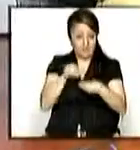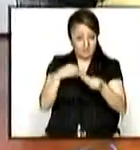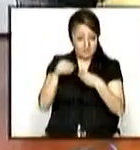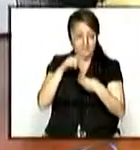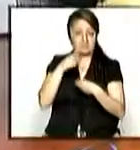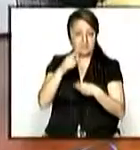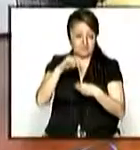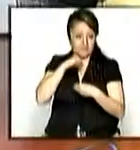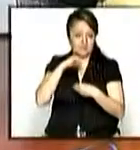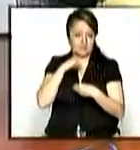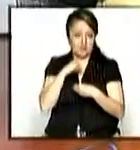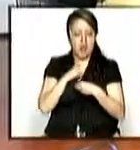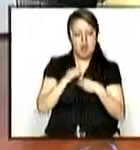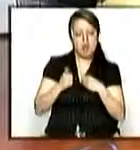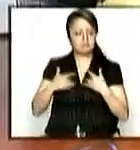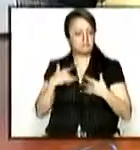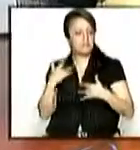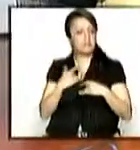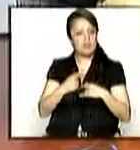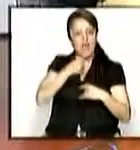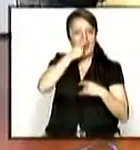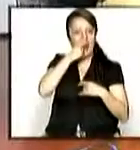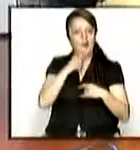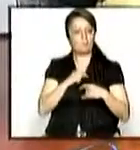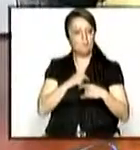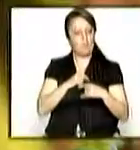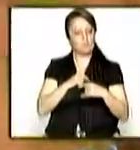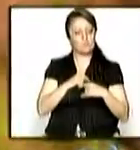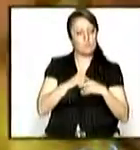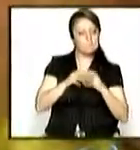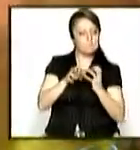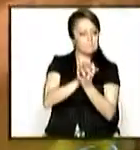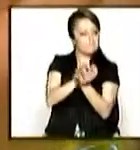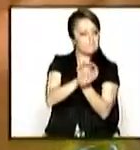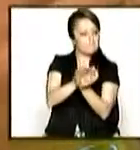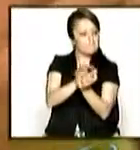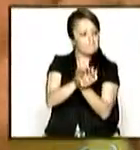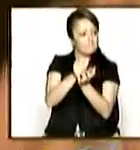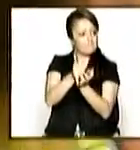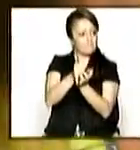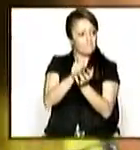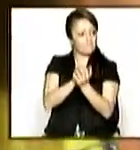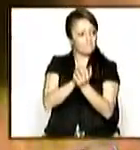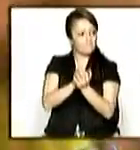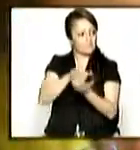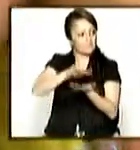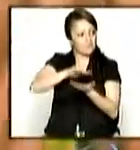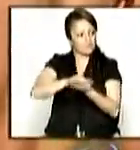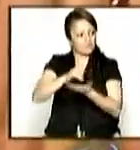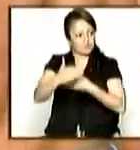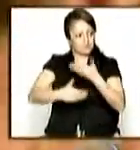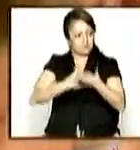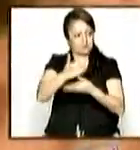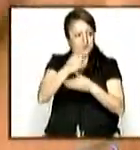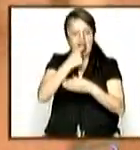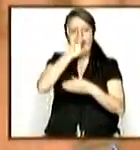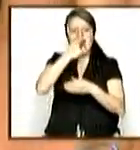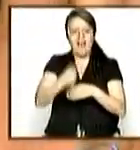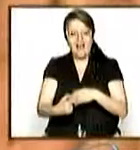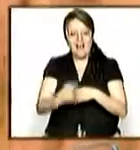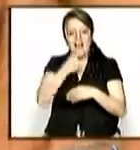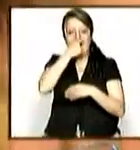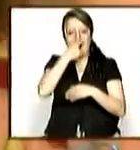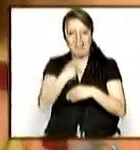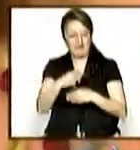son muy cómodos. Este se podría decir que es la evolución ahora de los puentes removibles, porque ahora